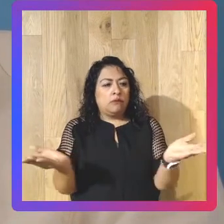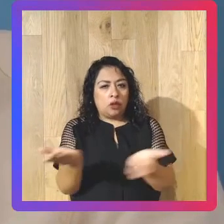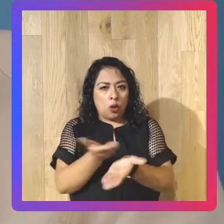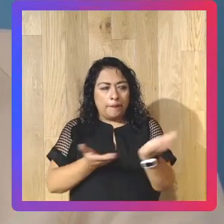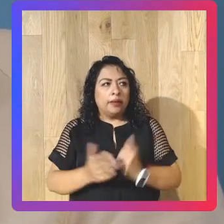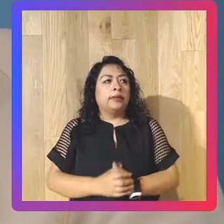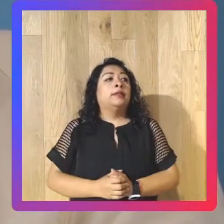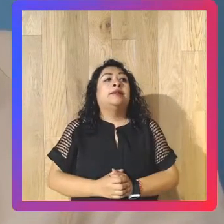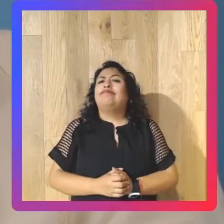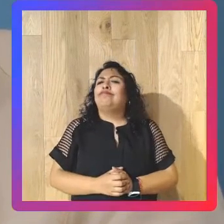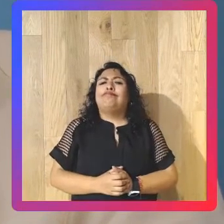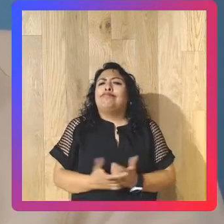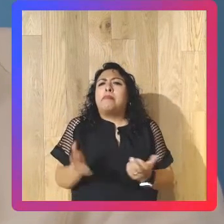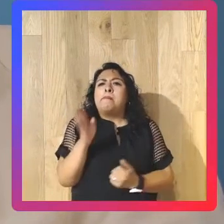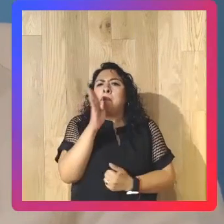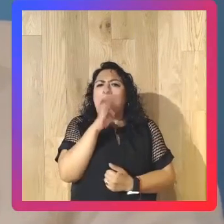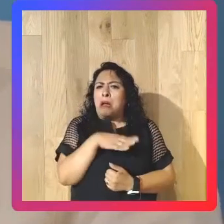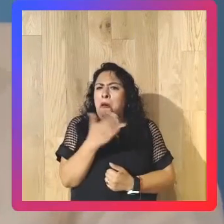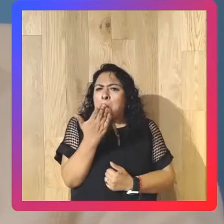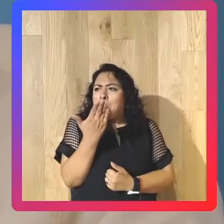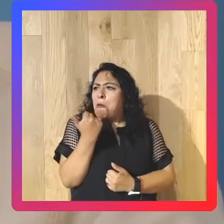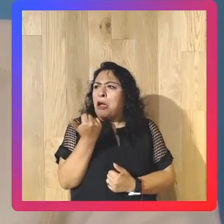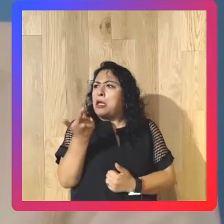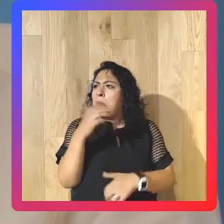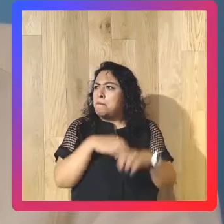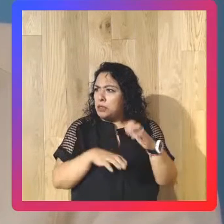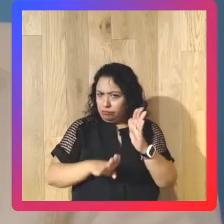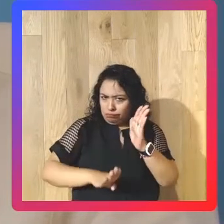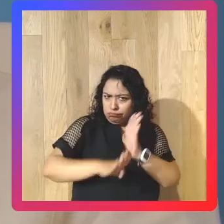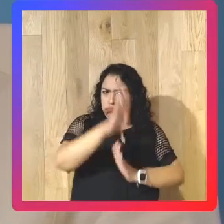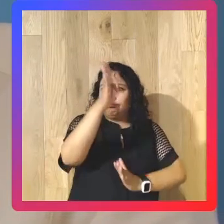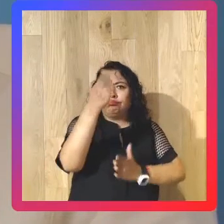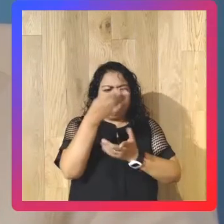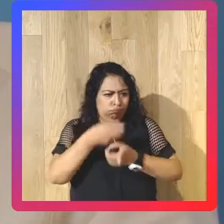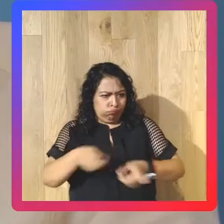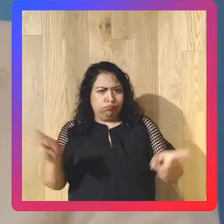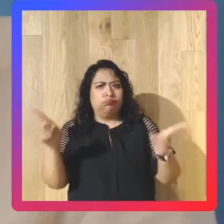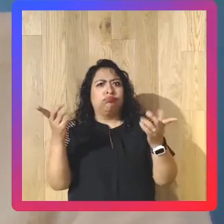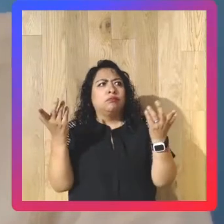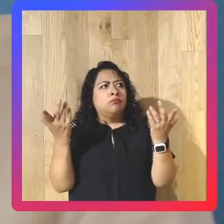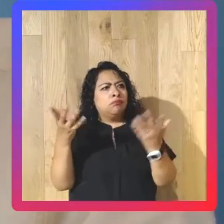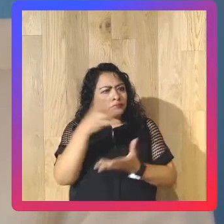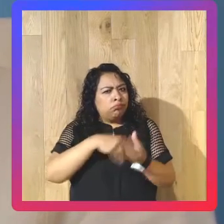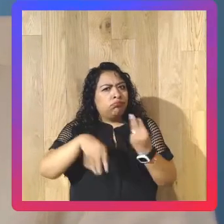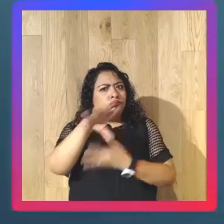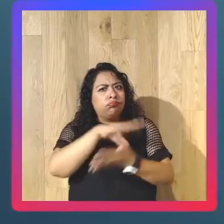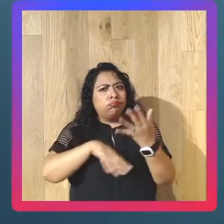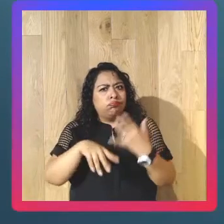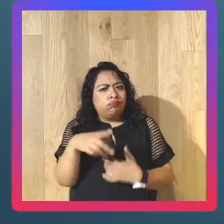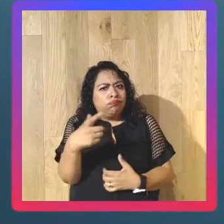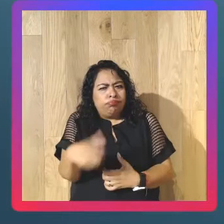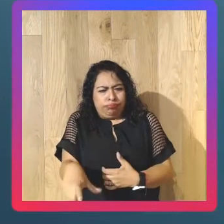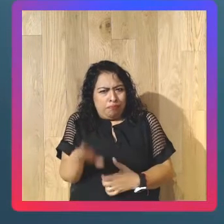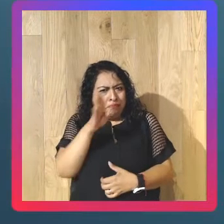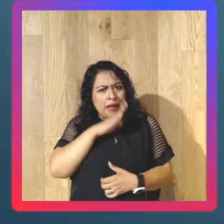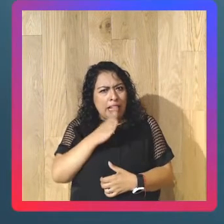No tiene absolutamente nada de malo que las empresas crezcan, se desarrollen y generen riqueza. De